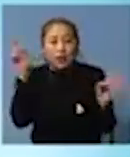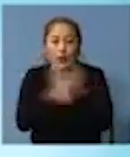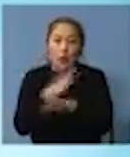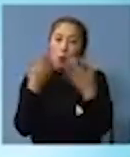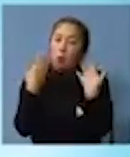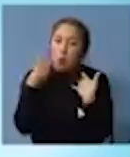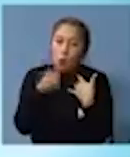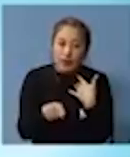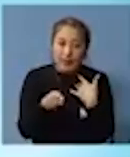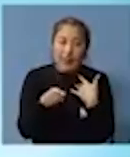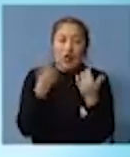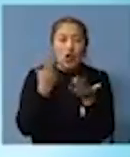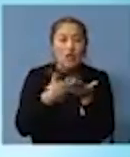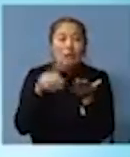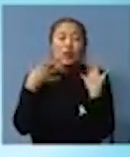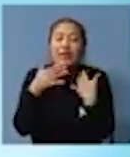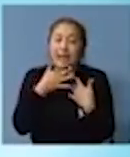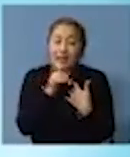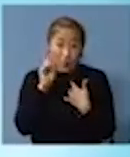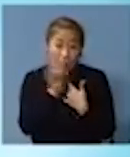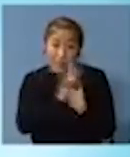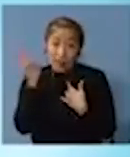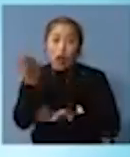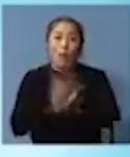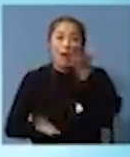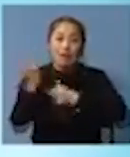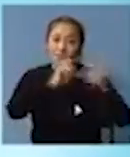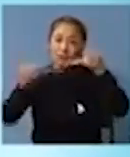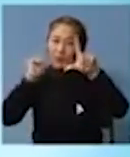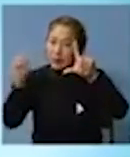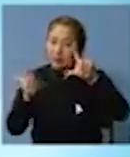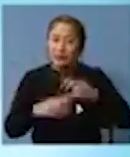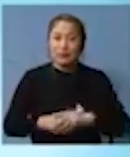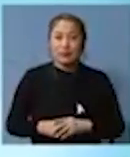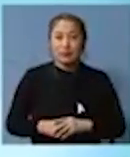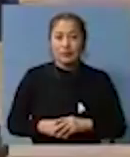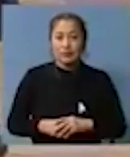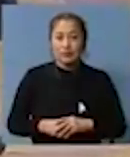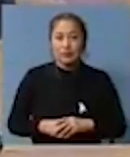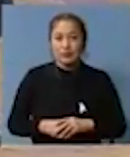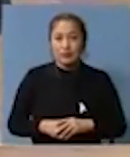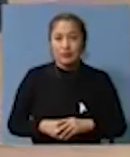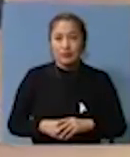puedan realmente entenderlo. Vamos a ver, vamos a compartirlo y después hablamos de esto.